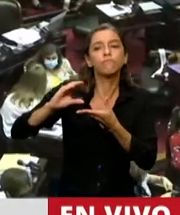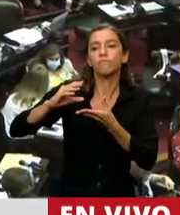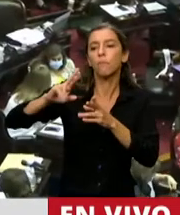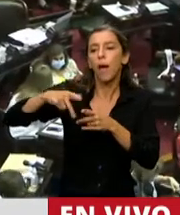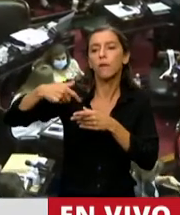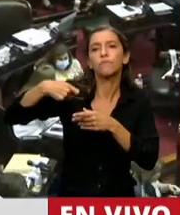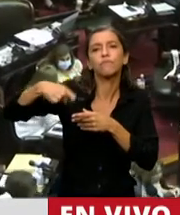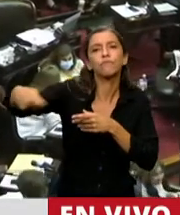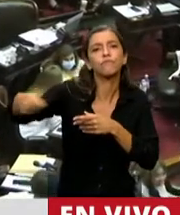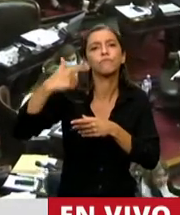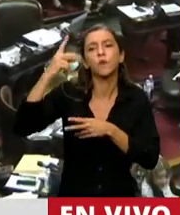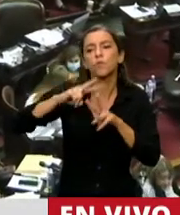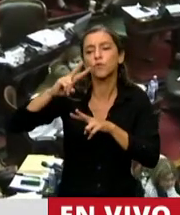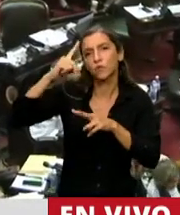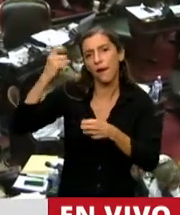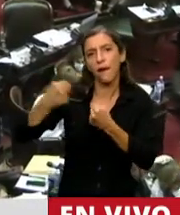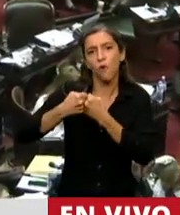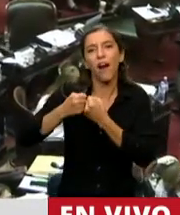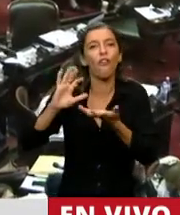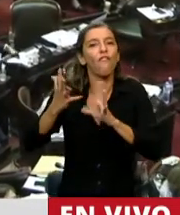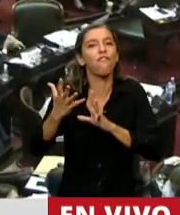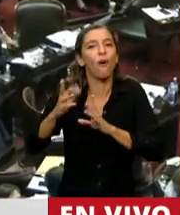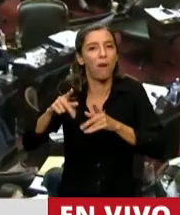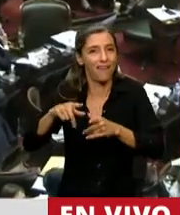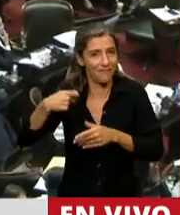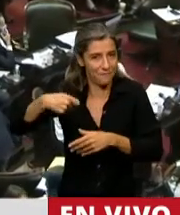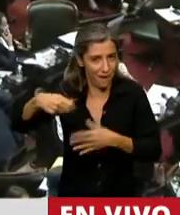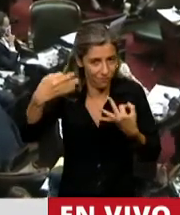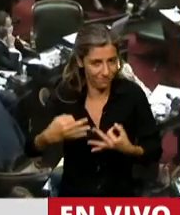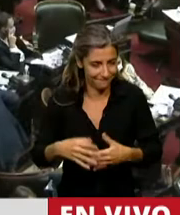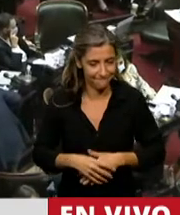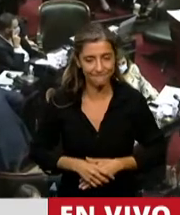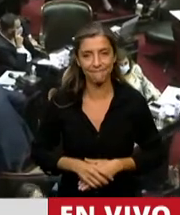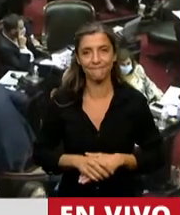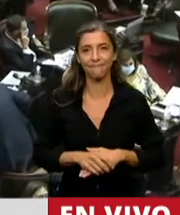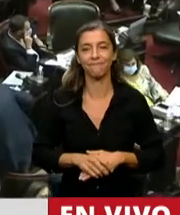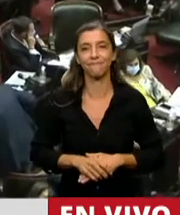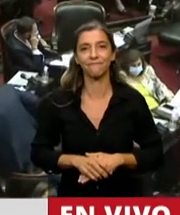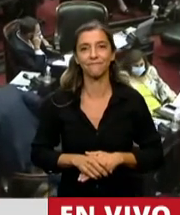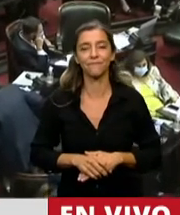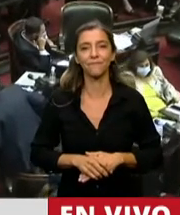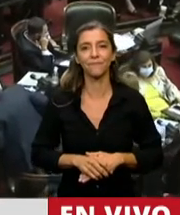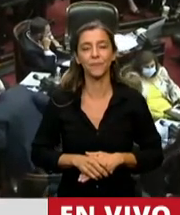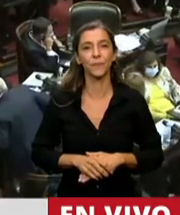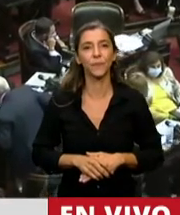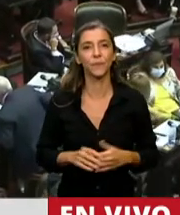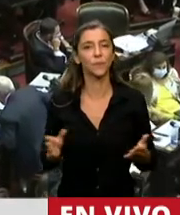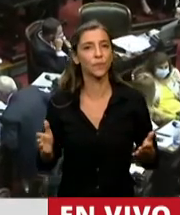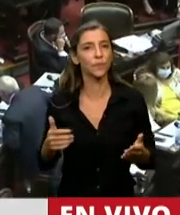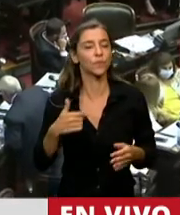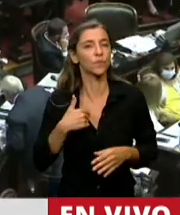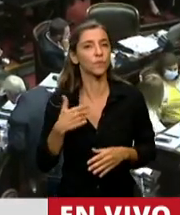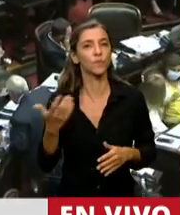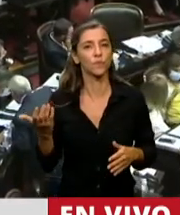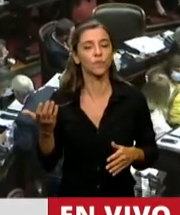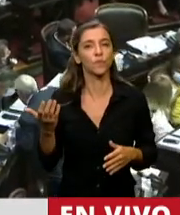suscribir lo que son los acuerdos de pago de lo que tiene que ver con esta deuda. Y me refiero con respecto